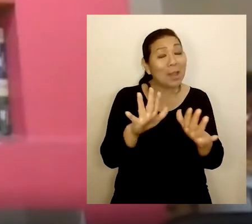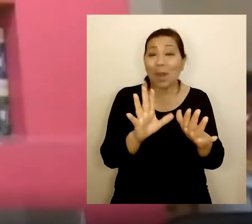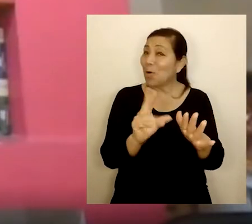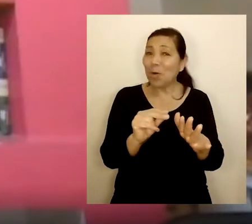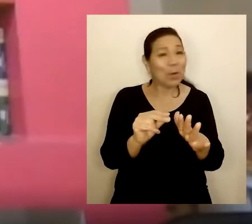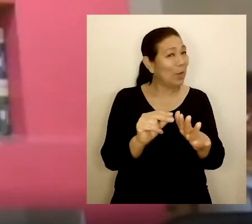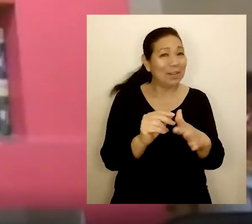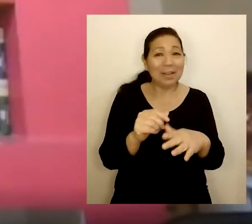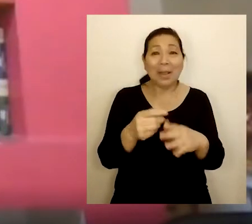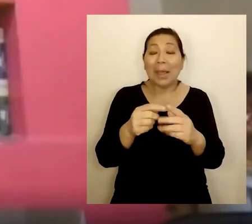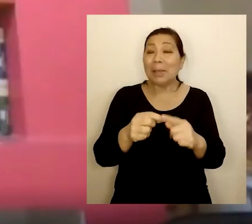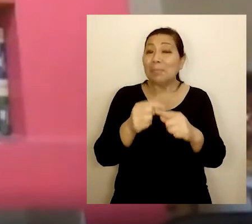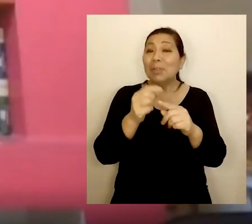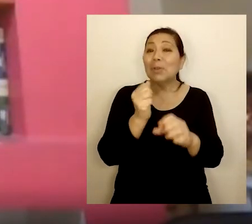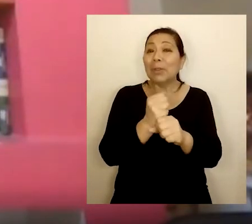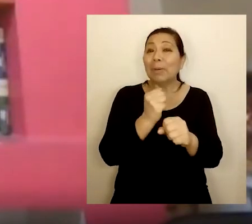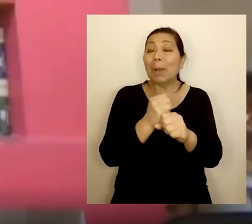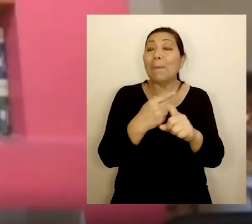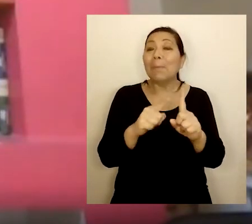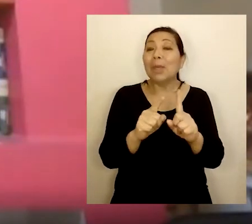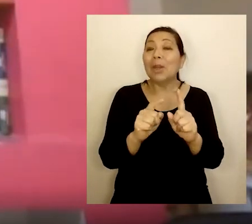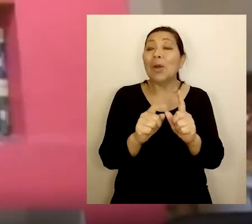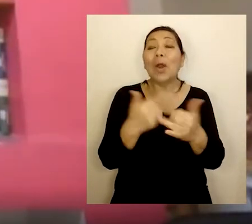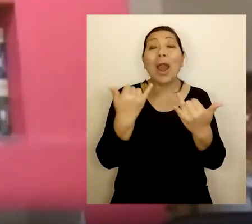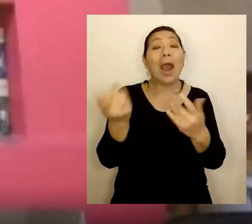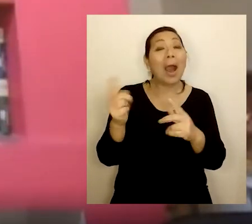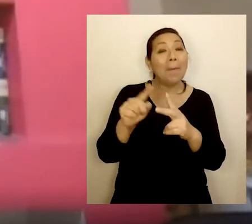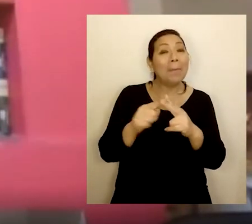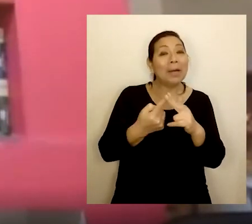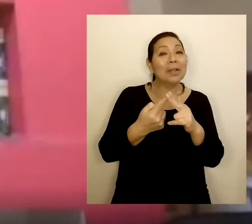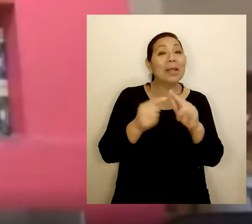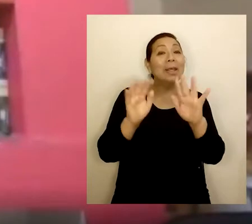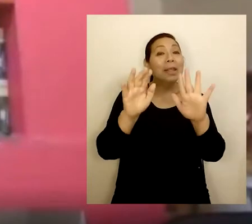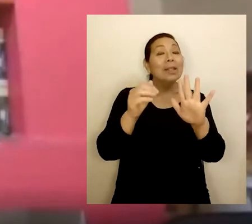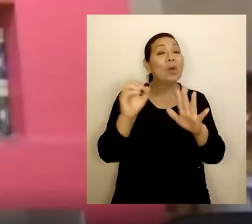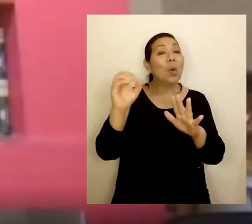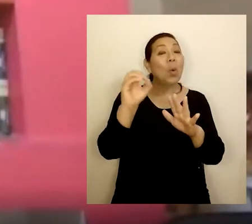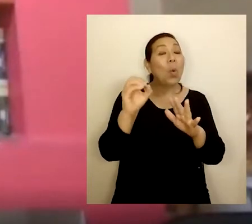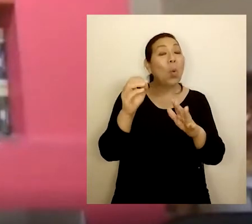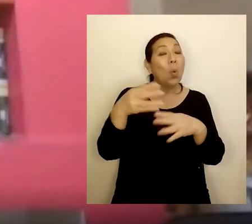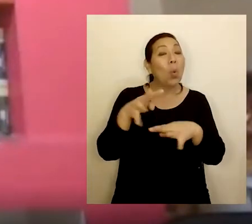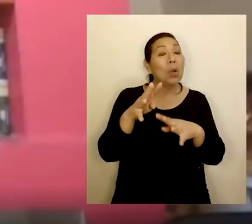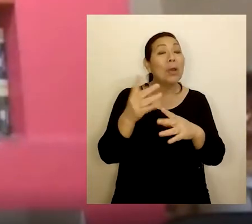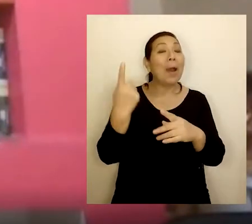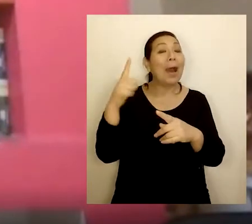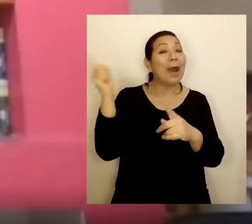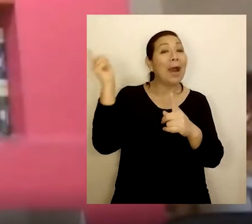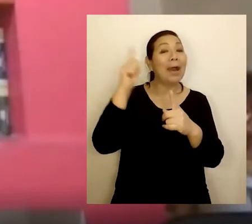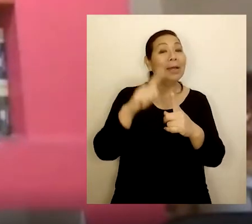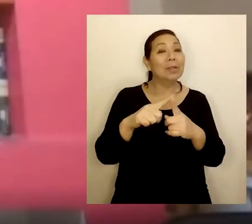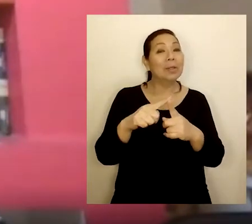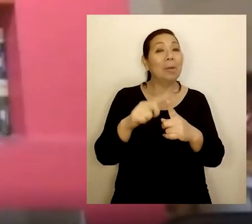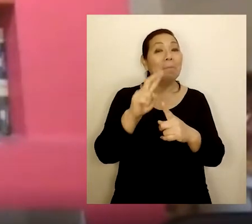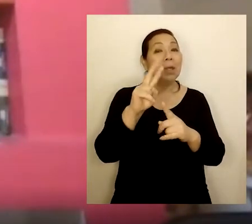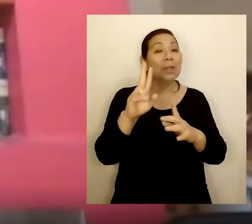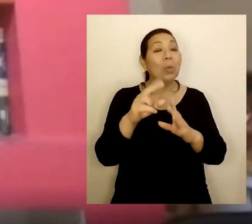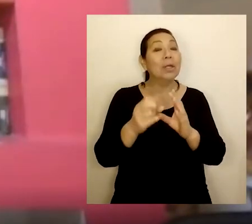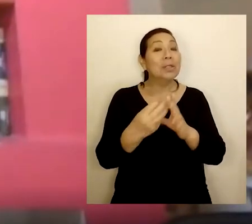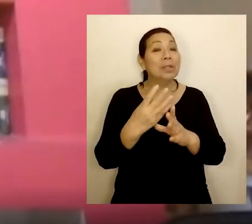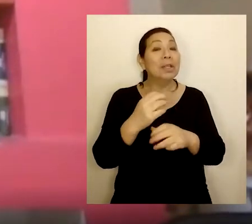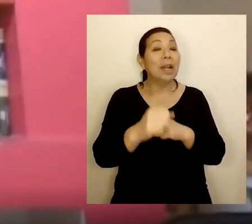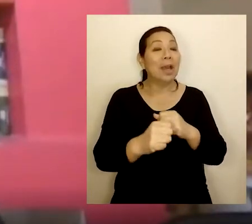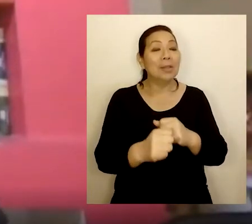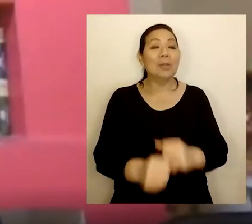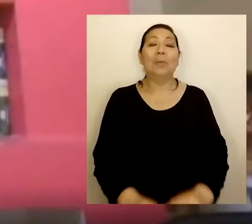eran válidas las tercerizaciones laborales celebradas a partir del 16 de julio del 2008 hasta el 24 de septiembre